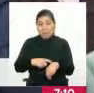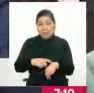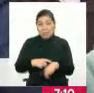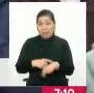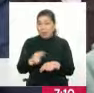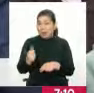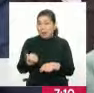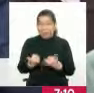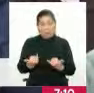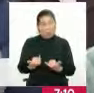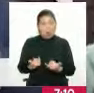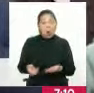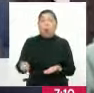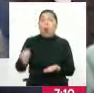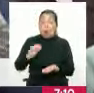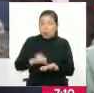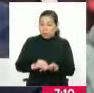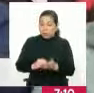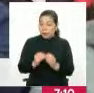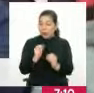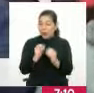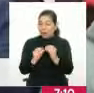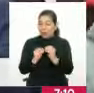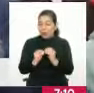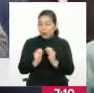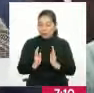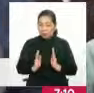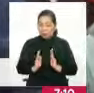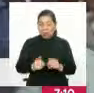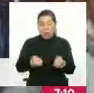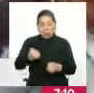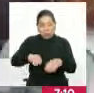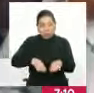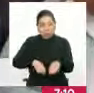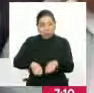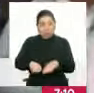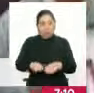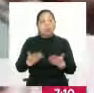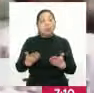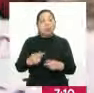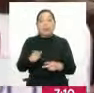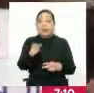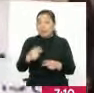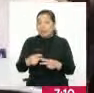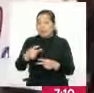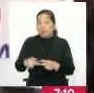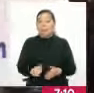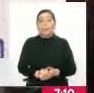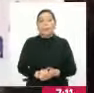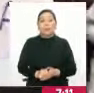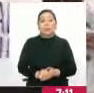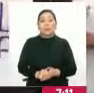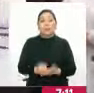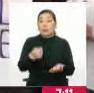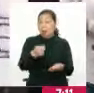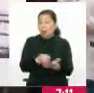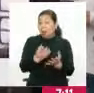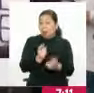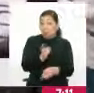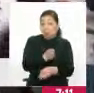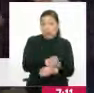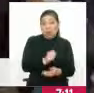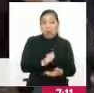inmediatas es rehabilitar esta vía, ¿no? Auxiliar gratuita y en donde el vecino decida si es que quiere pagar